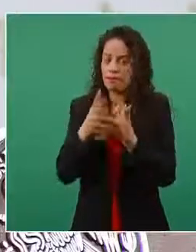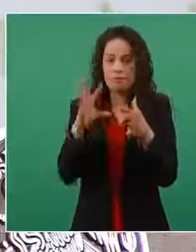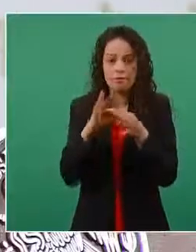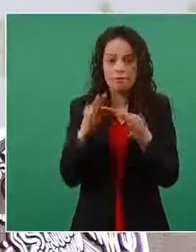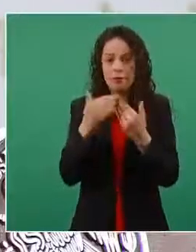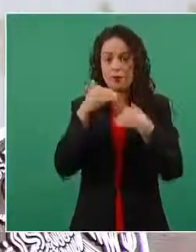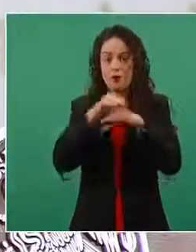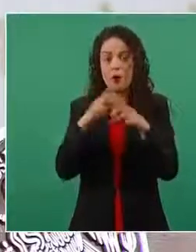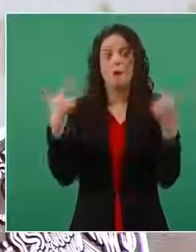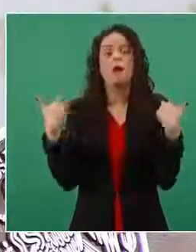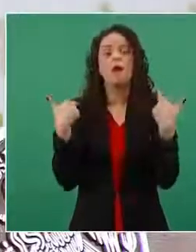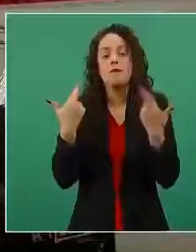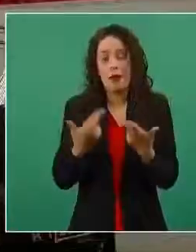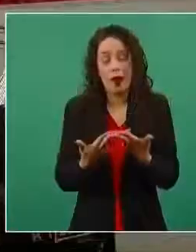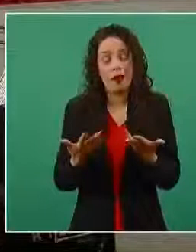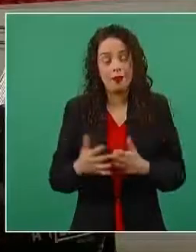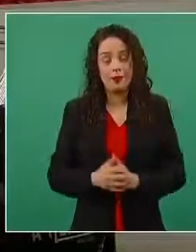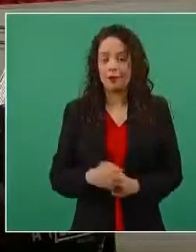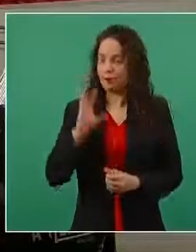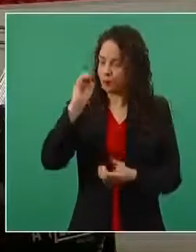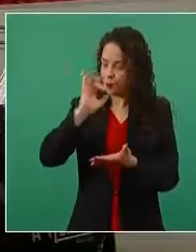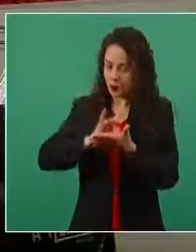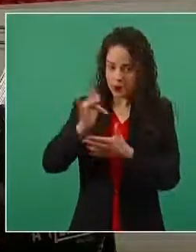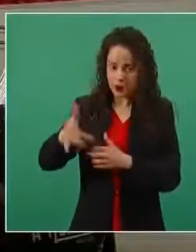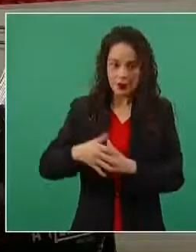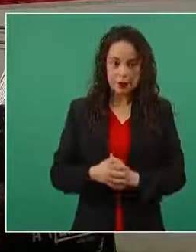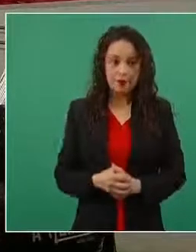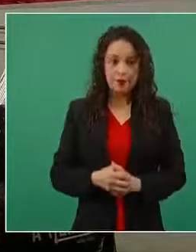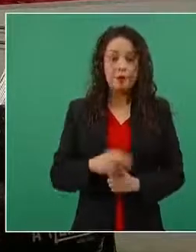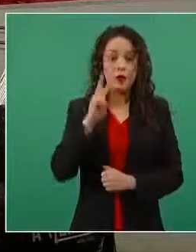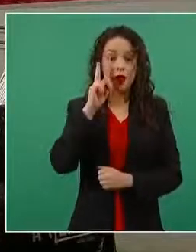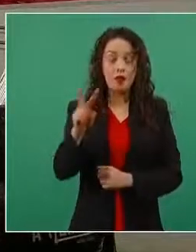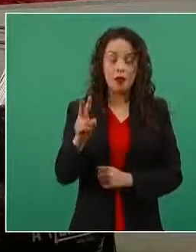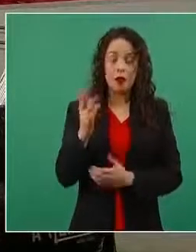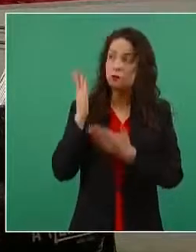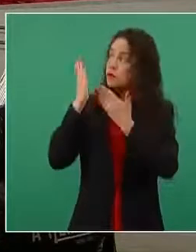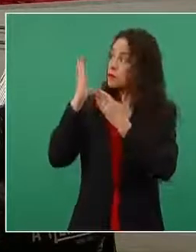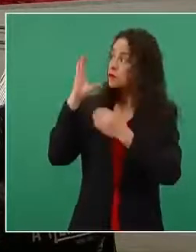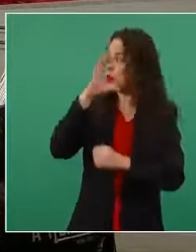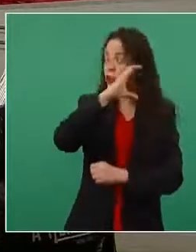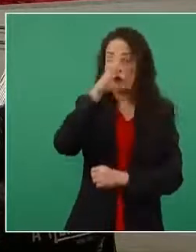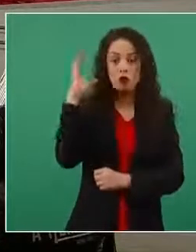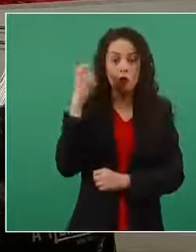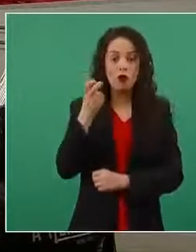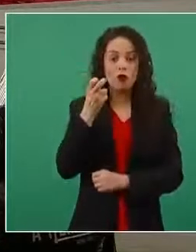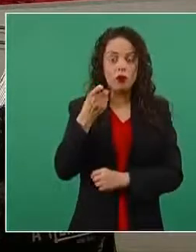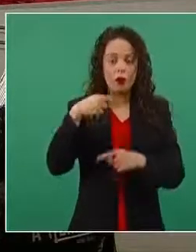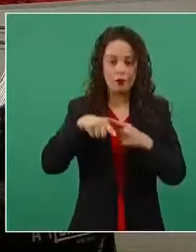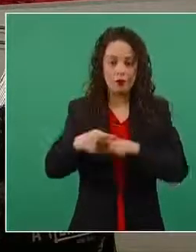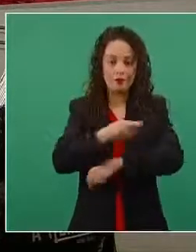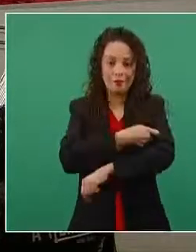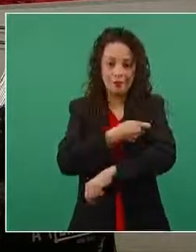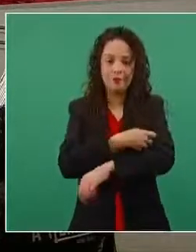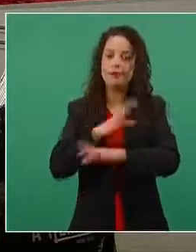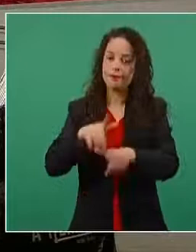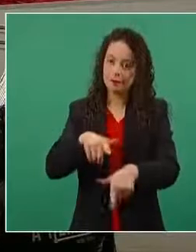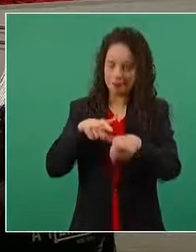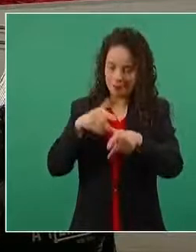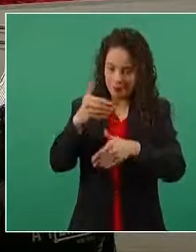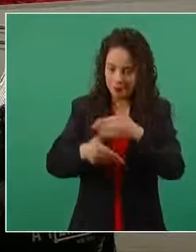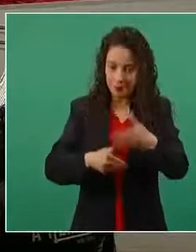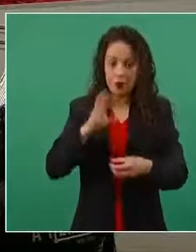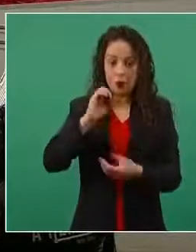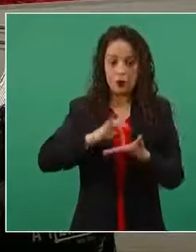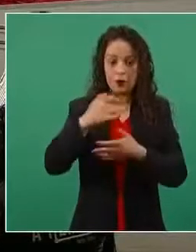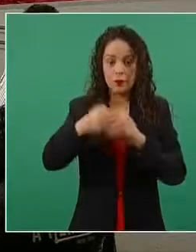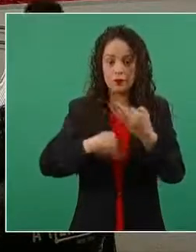maestros. Muchas gracias. Y bueno, ahí tenemos alguna muestra precisamente del proceso y pues vamos a seguir adelante. Muchísimas gracias.